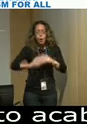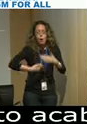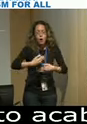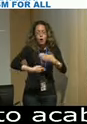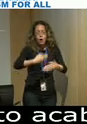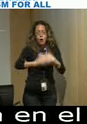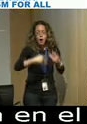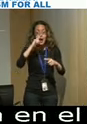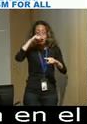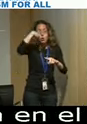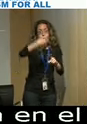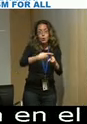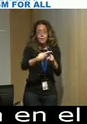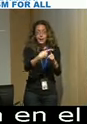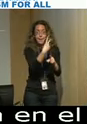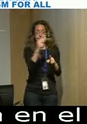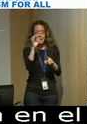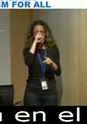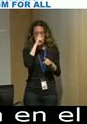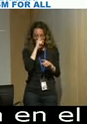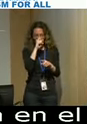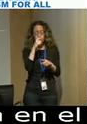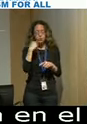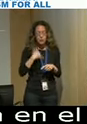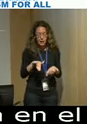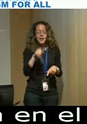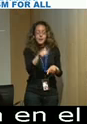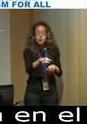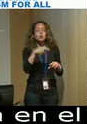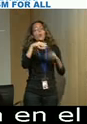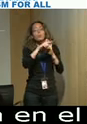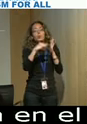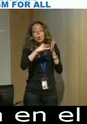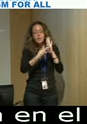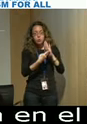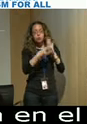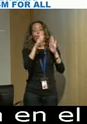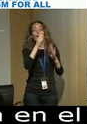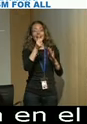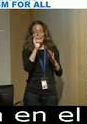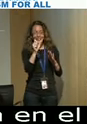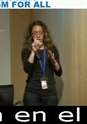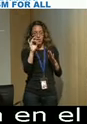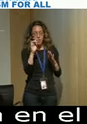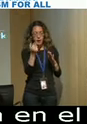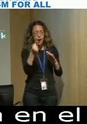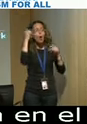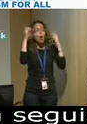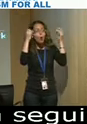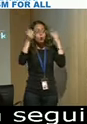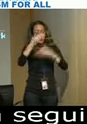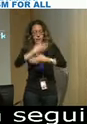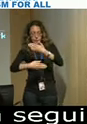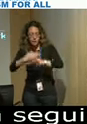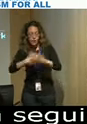que viene hará 20 años, que es lo que se denomina el proyecto Cátedra Ocio y Discapacidad. ¿De acuerdo? Entonces, ¿qué hacemos